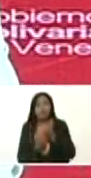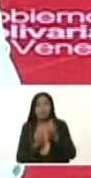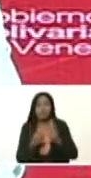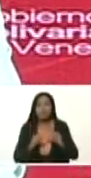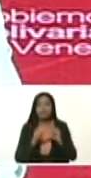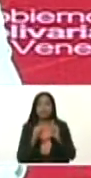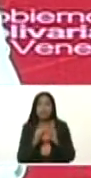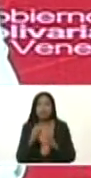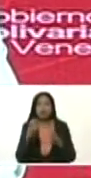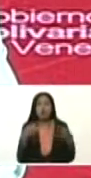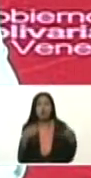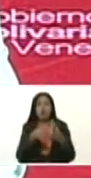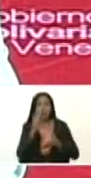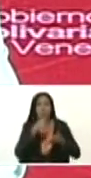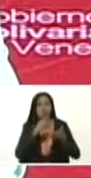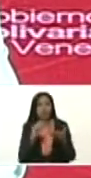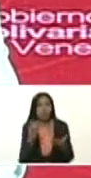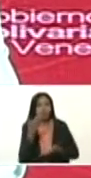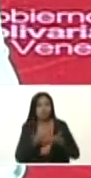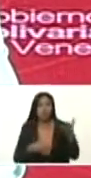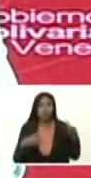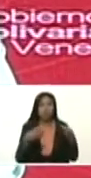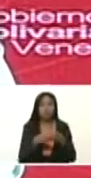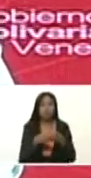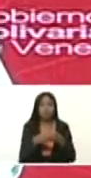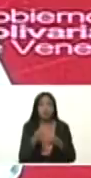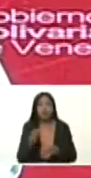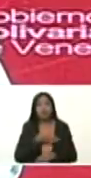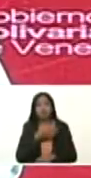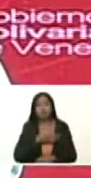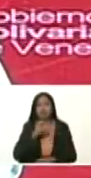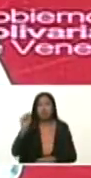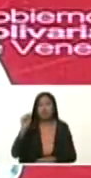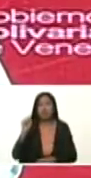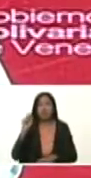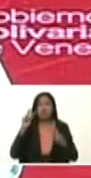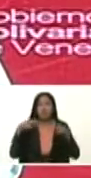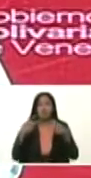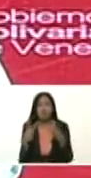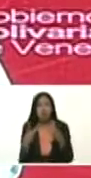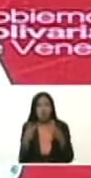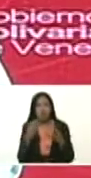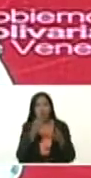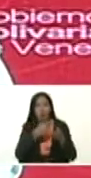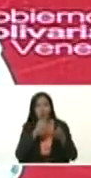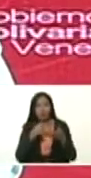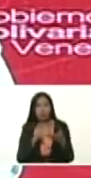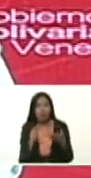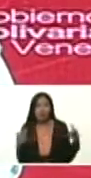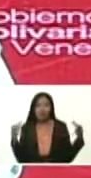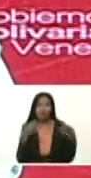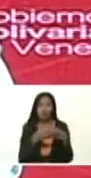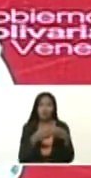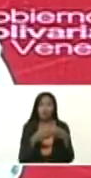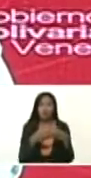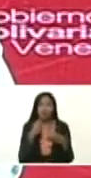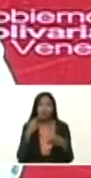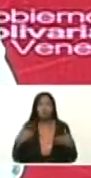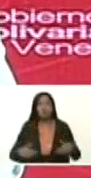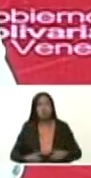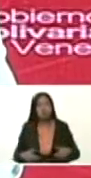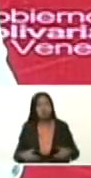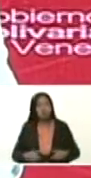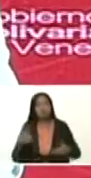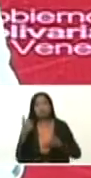Avanzar en los contratos colectivos para el socialismo, en un nuevo esquema de contrato colectivo. Lo insisto, lo